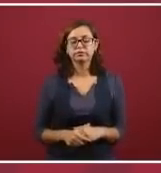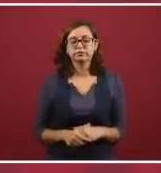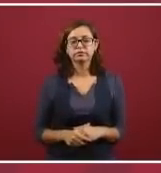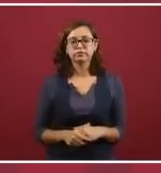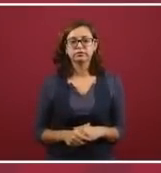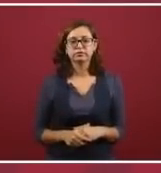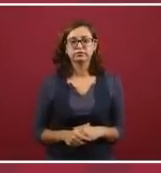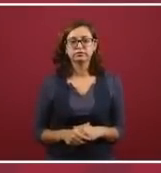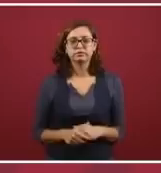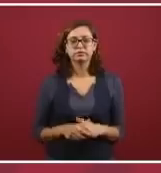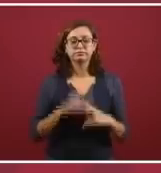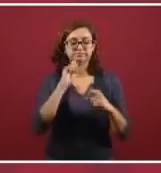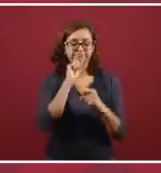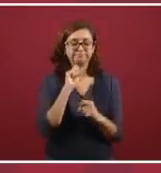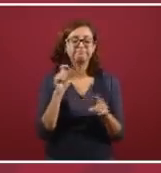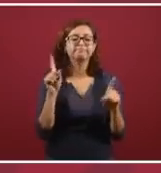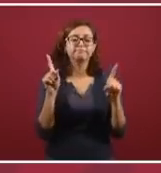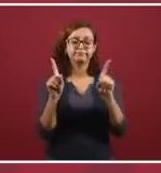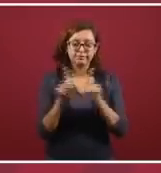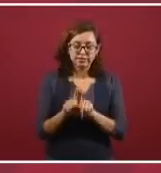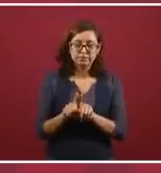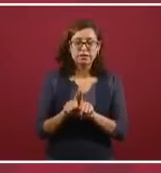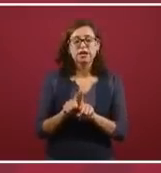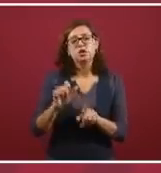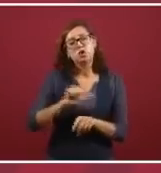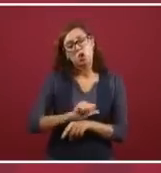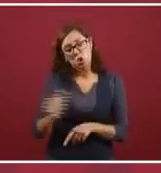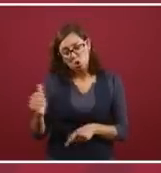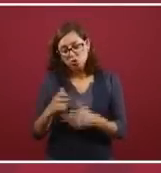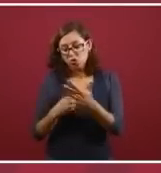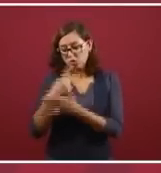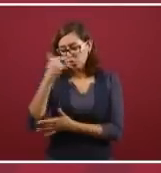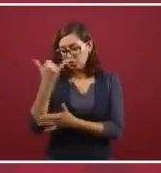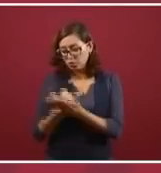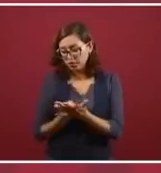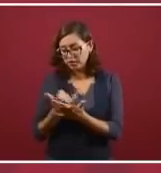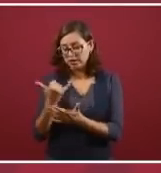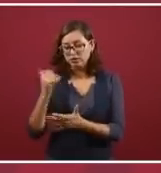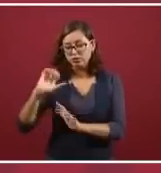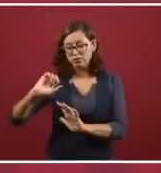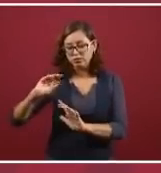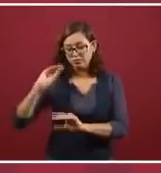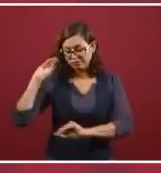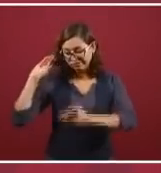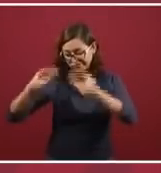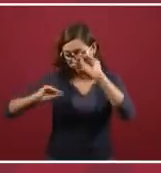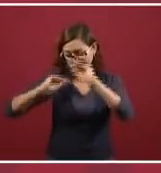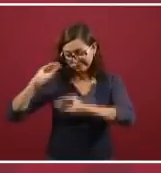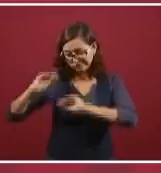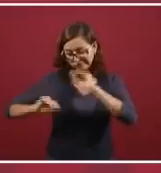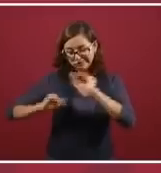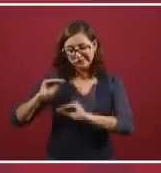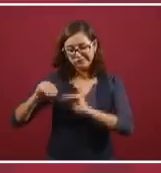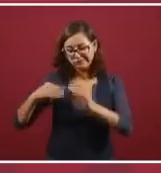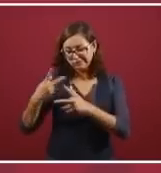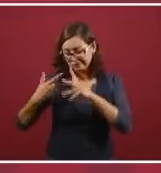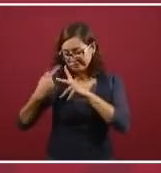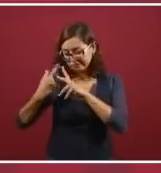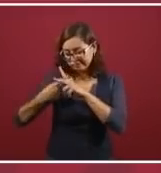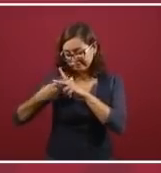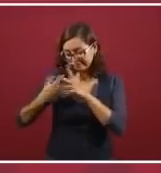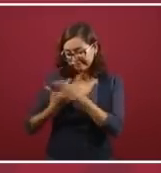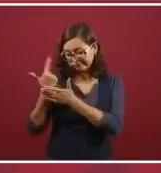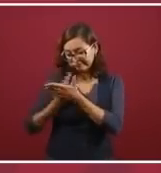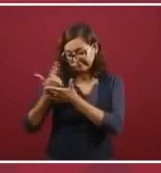estamos trabajando el proyecto de presupuesto para el año próximo. Por ley lo tenemos